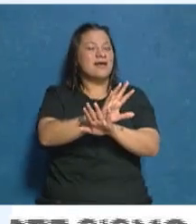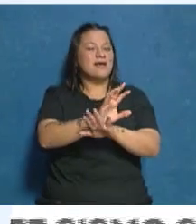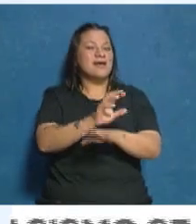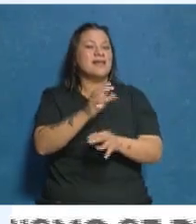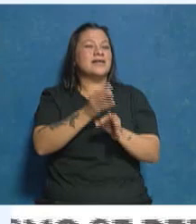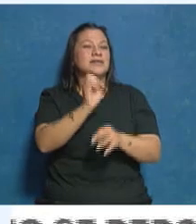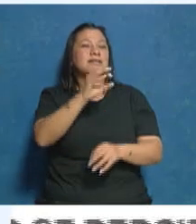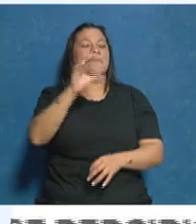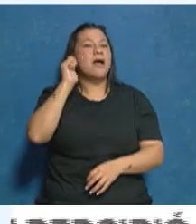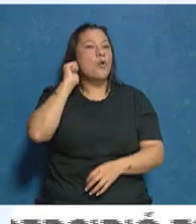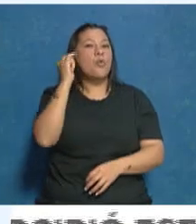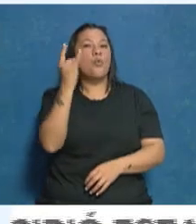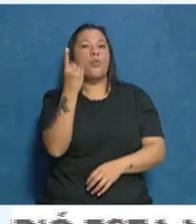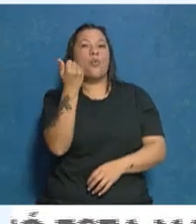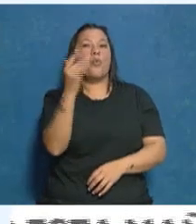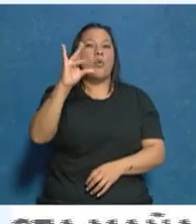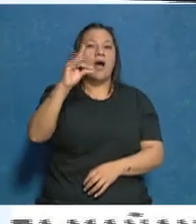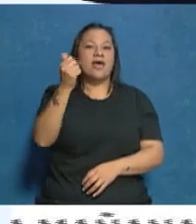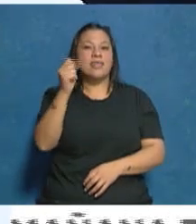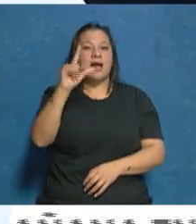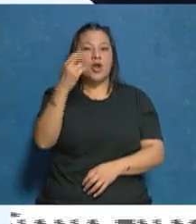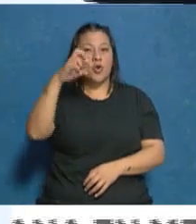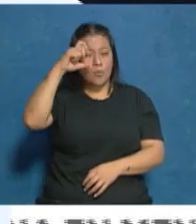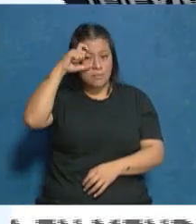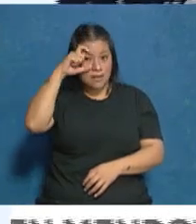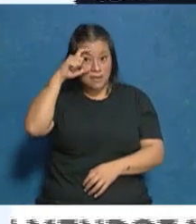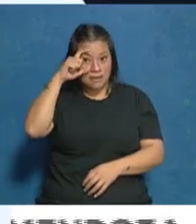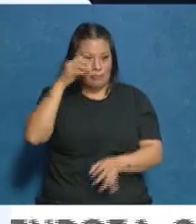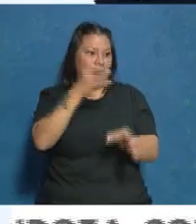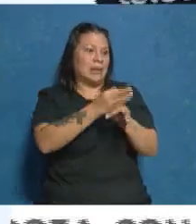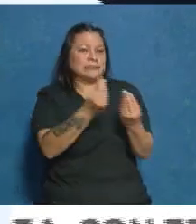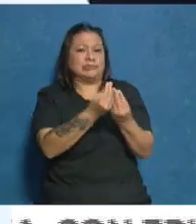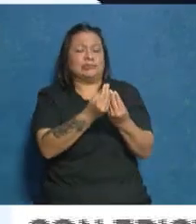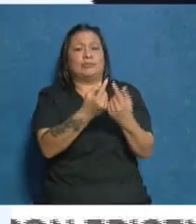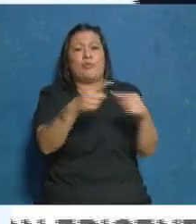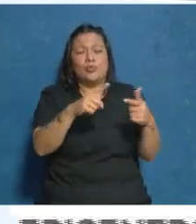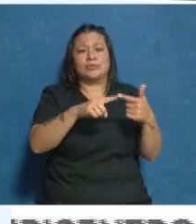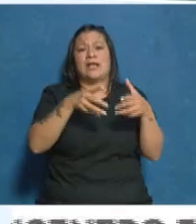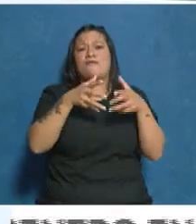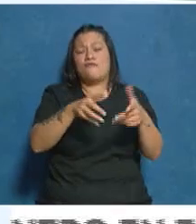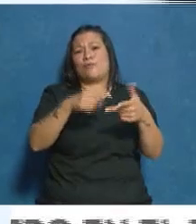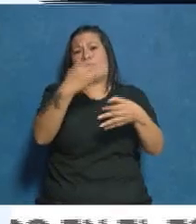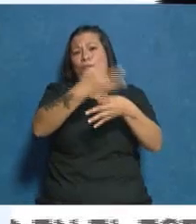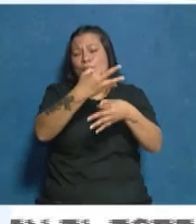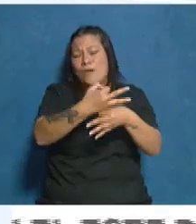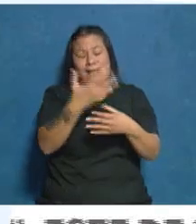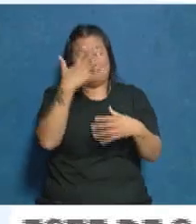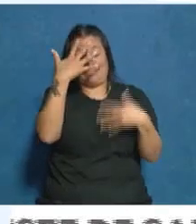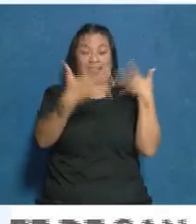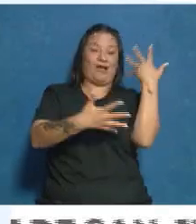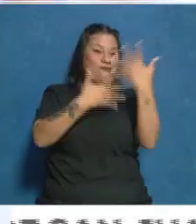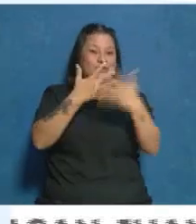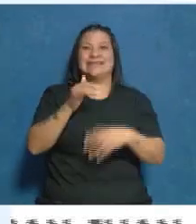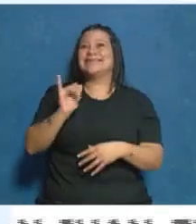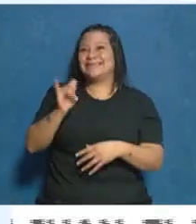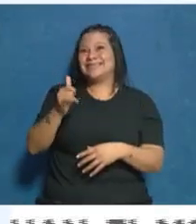llama Guada. Guada. Es que tenés muchas maestras, entre música, el fútbol, la escuela. ¿Estás confundido?